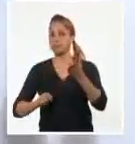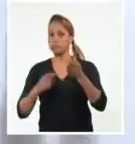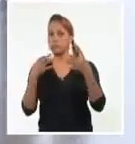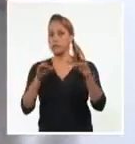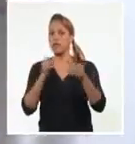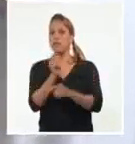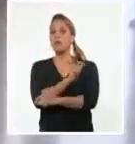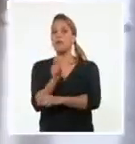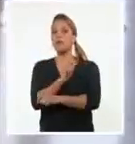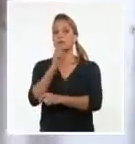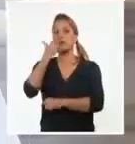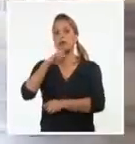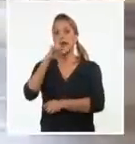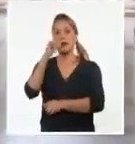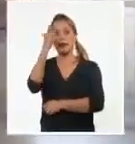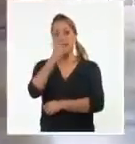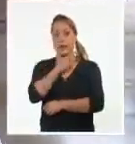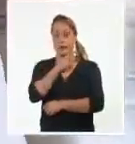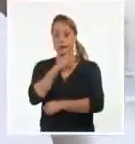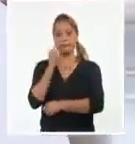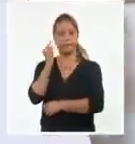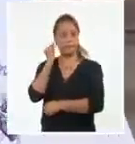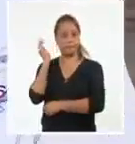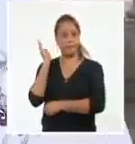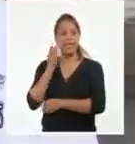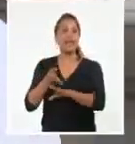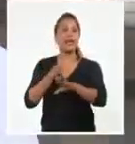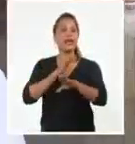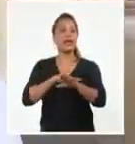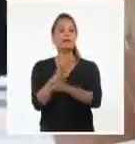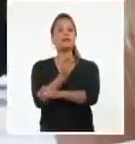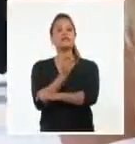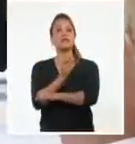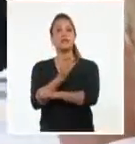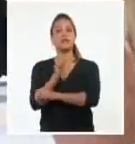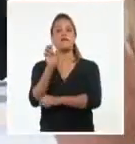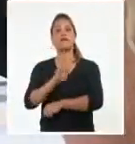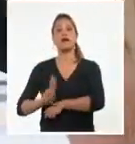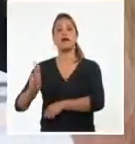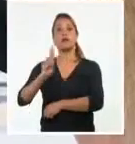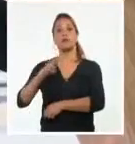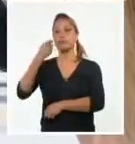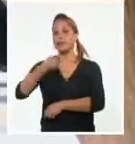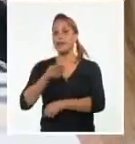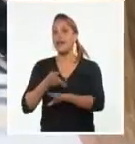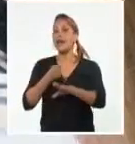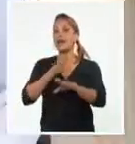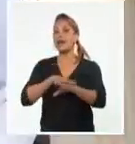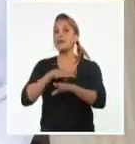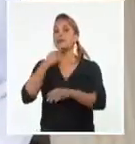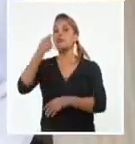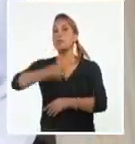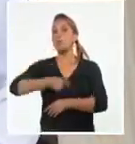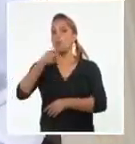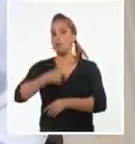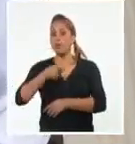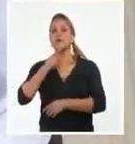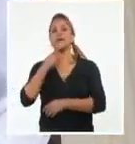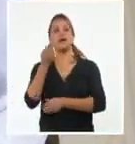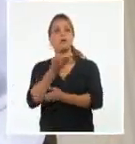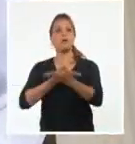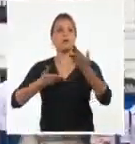profesora Ana María Álvarez Tavío, que antes de enseñar aquí en la Facultad de Derecho, fue jueza impartiendo justicia en temas de familia